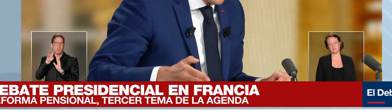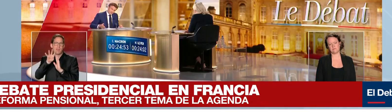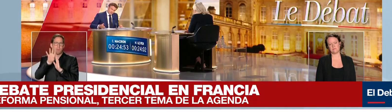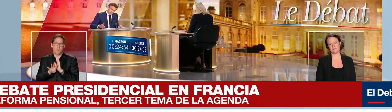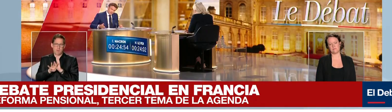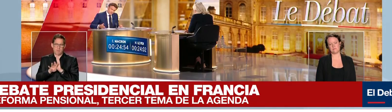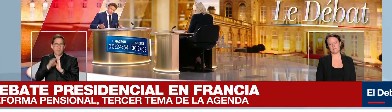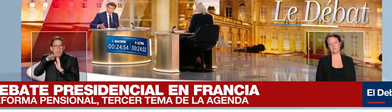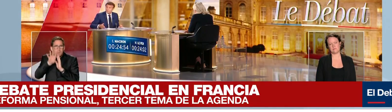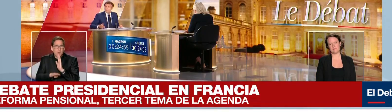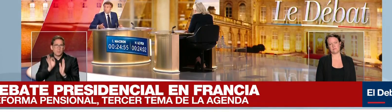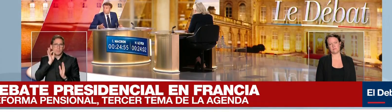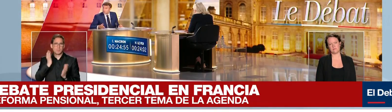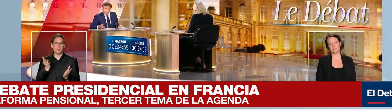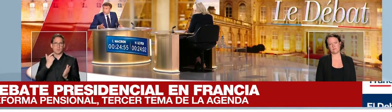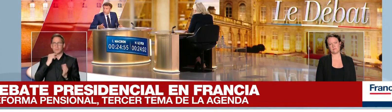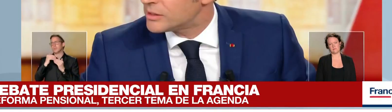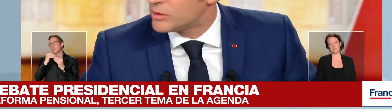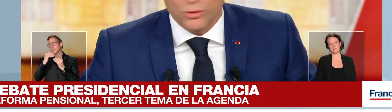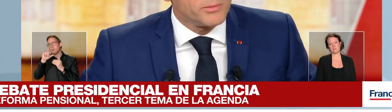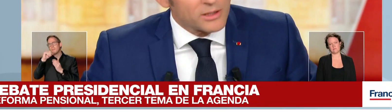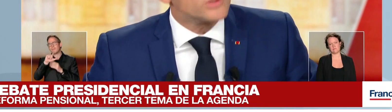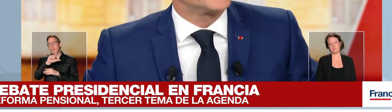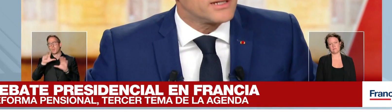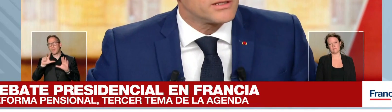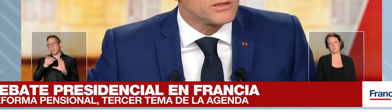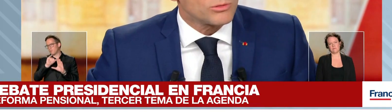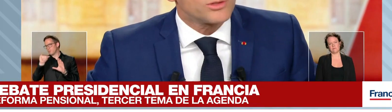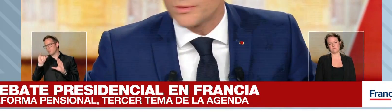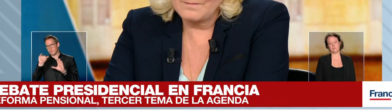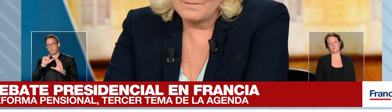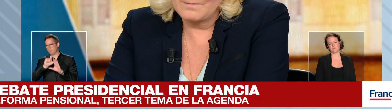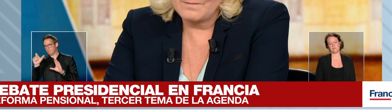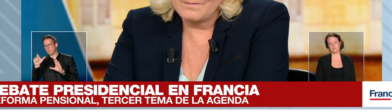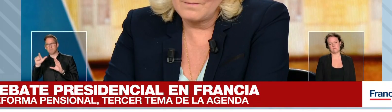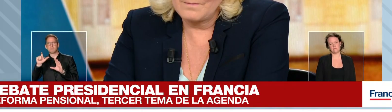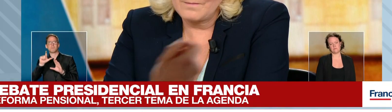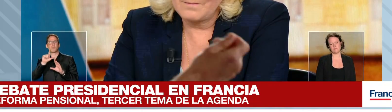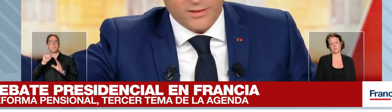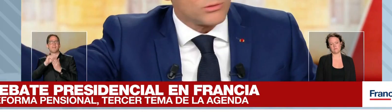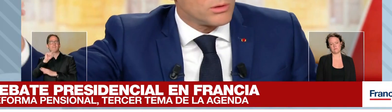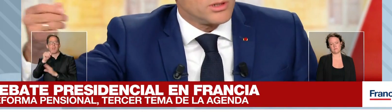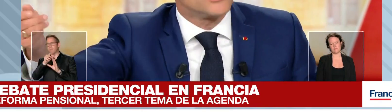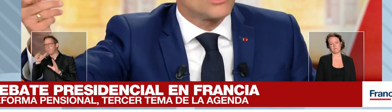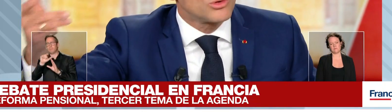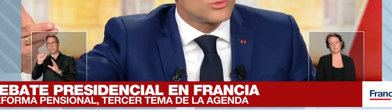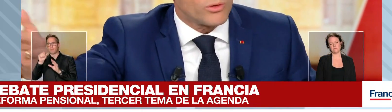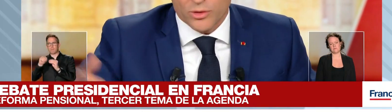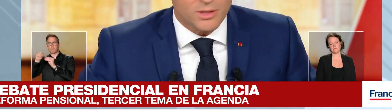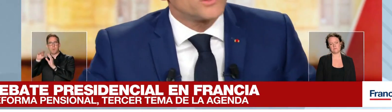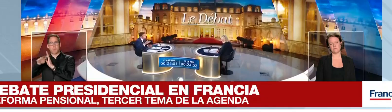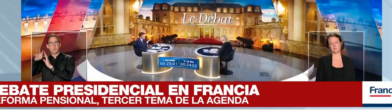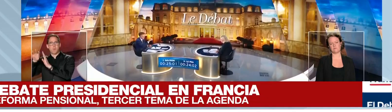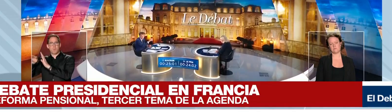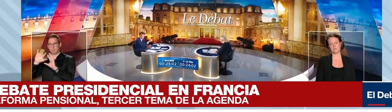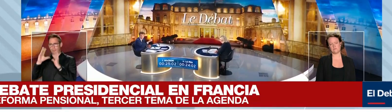años, por 4 meses por año. Es decir, en el 2028 llegarán a los 65 en el